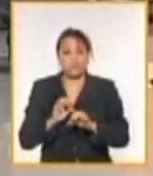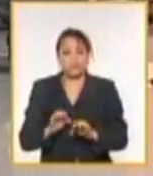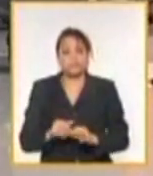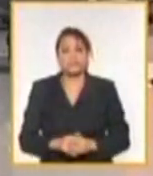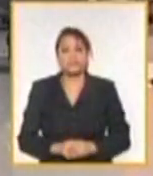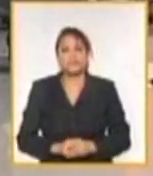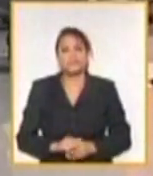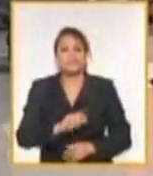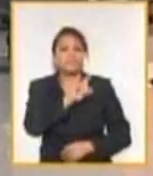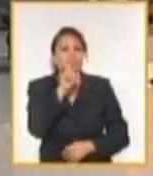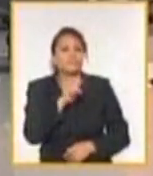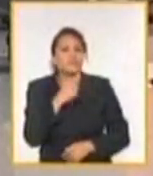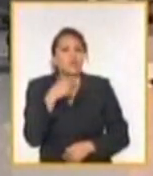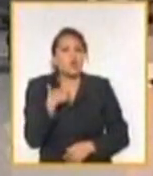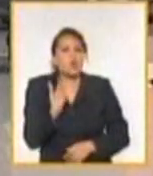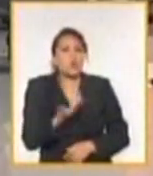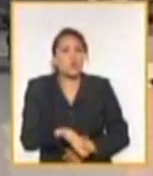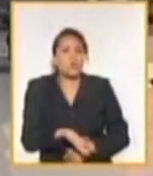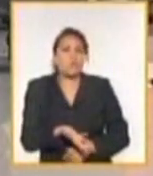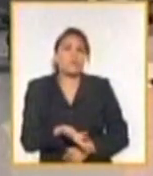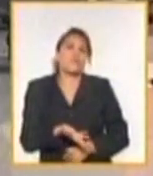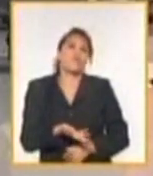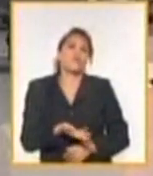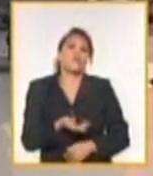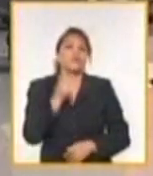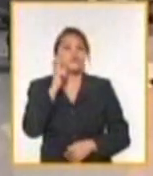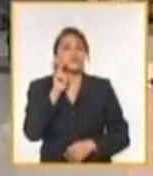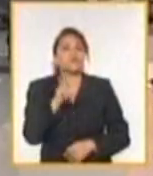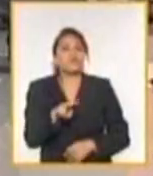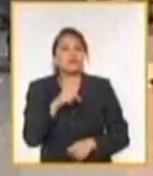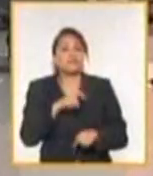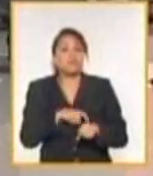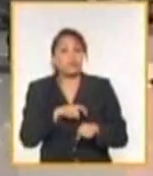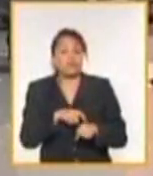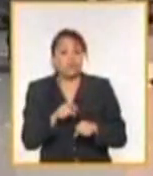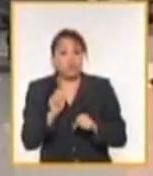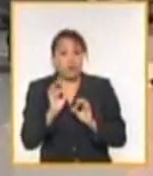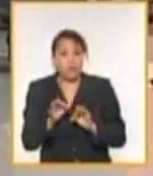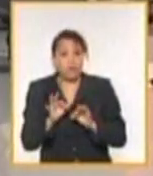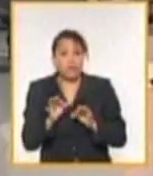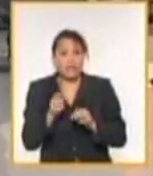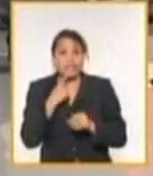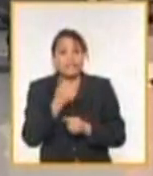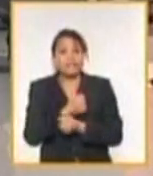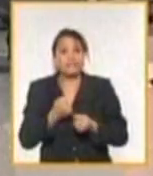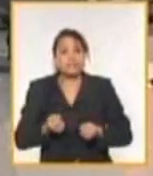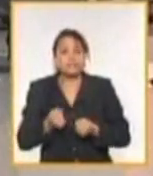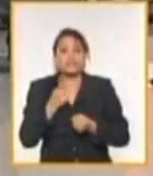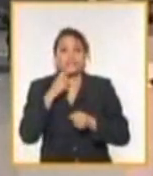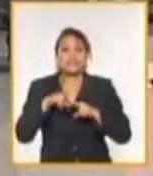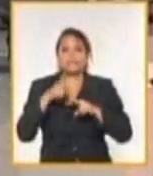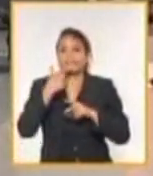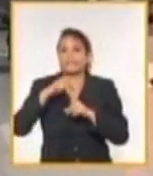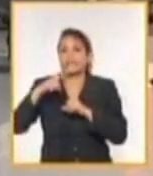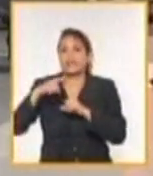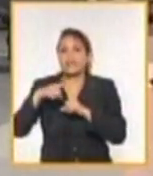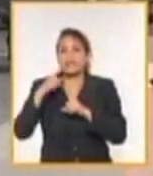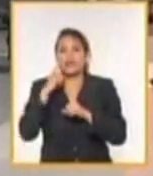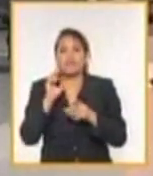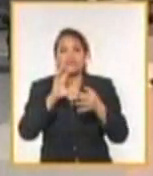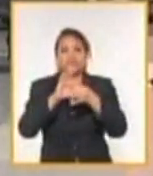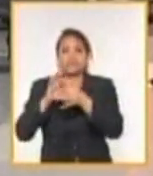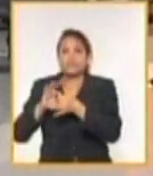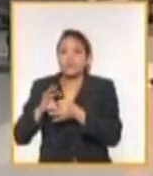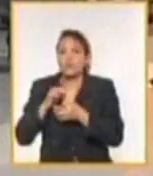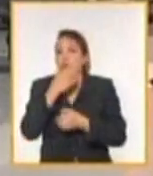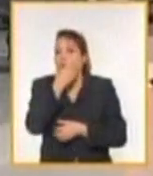¿Cómo seguir o cómo ves a la altura de estos tiempos ese esfuerzo de Hart por conectar con los jóvenes mirando a nuestra realidad